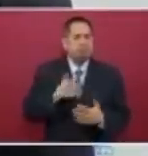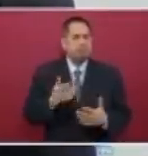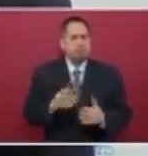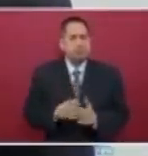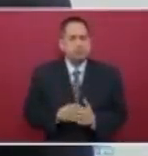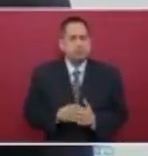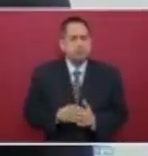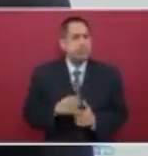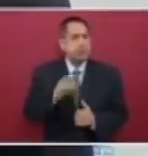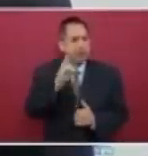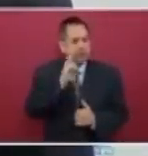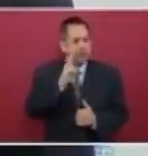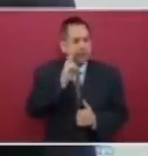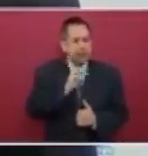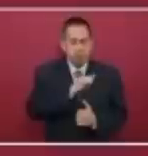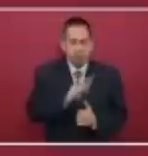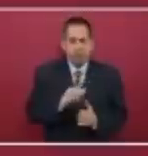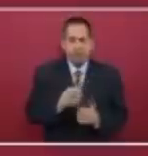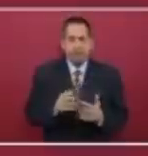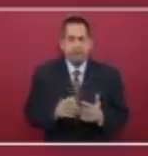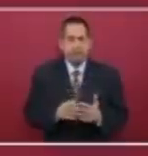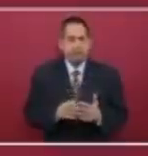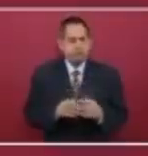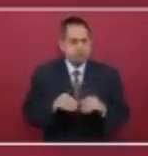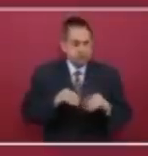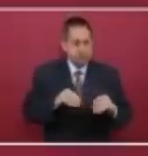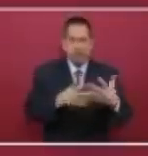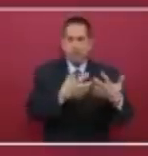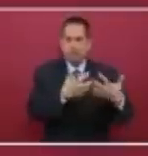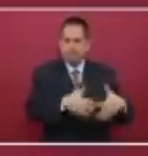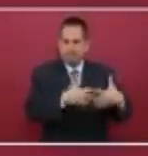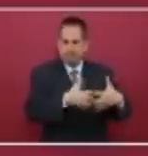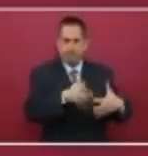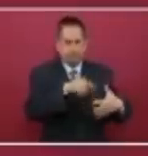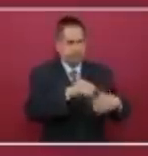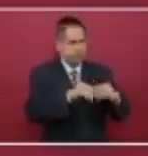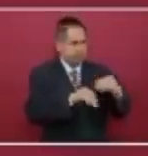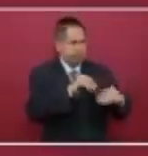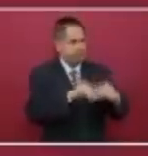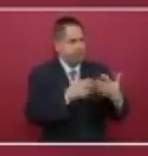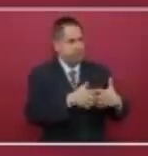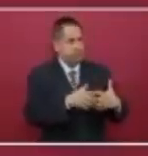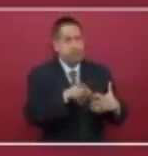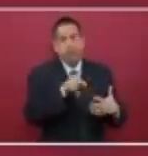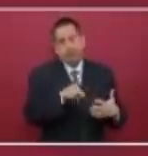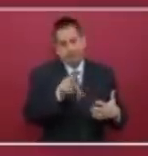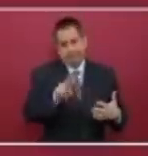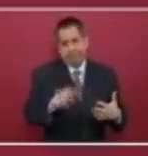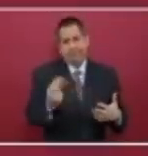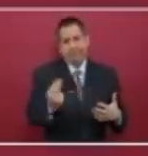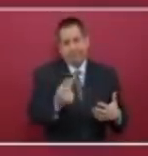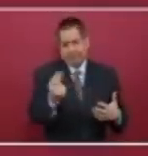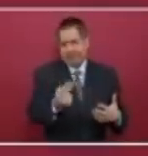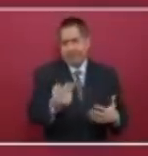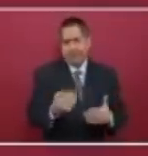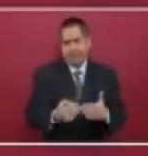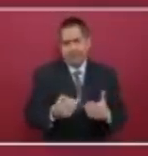que podamos operar la planta porque nos hace falta